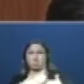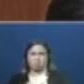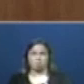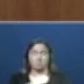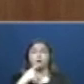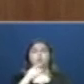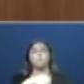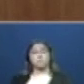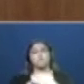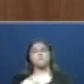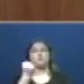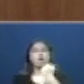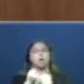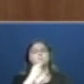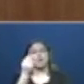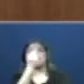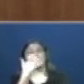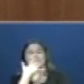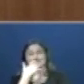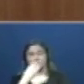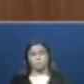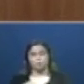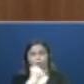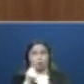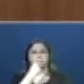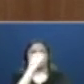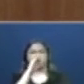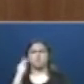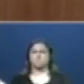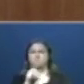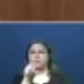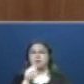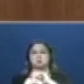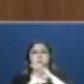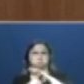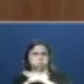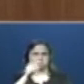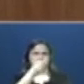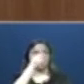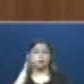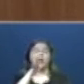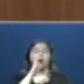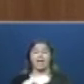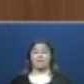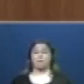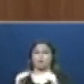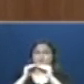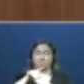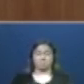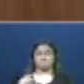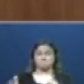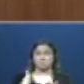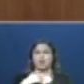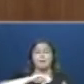escenario económico ayudaría a cambiar esta tendencia ahora van a coincidir en el tiempo la renovación de los principales planes